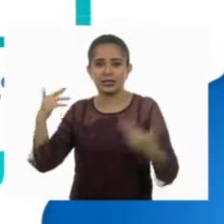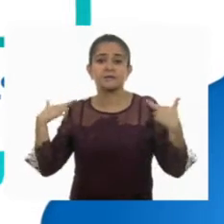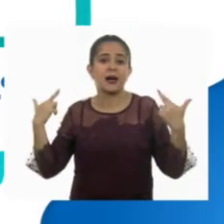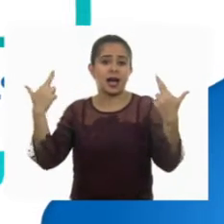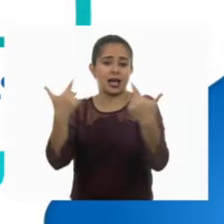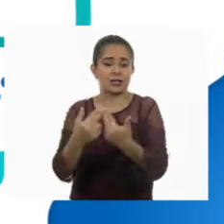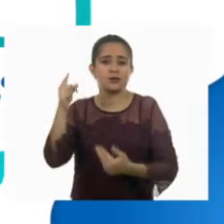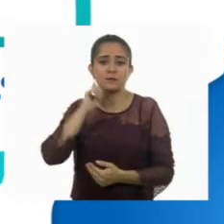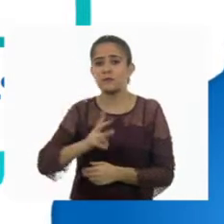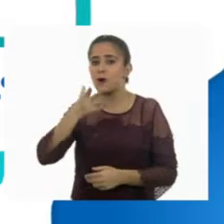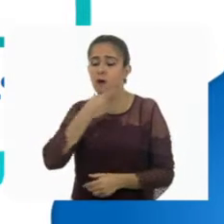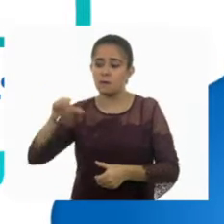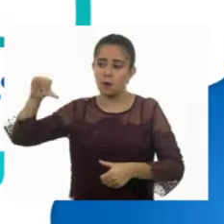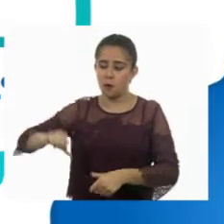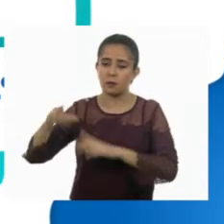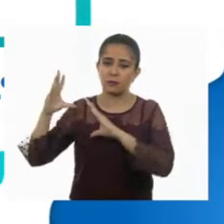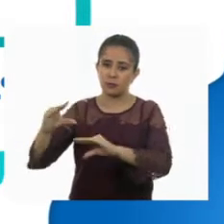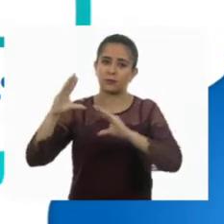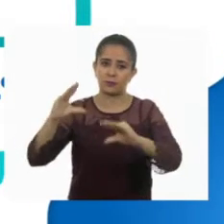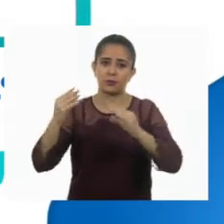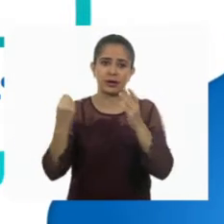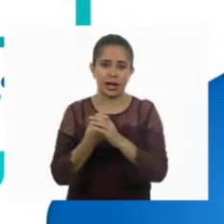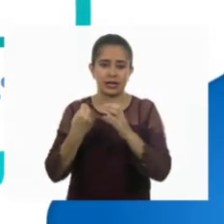los maestros que hoy nos dieron clases.